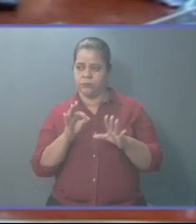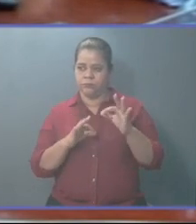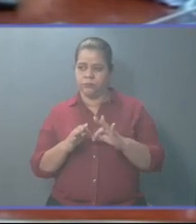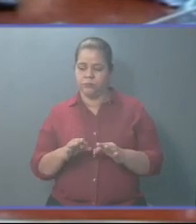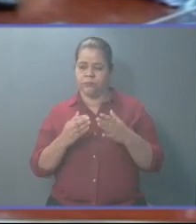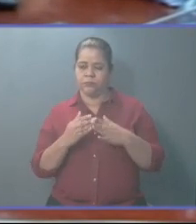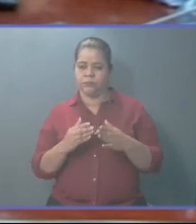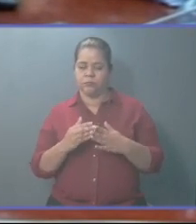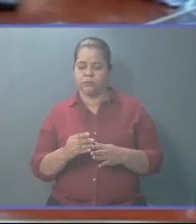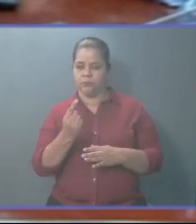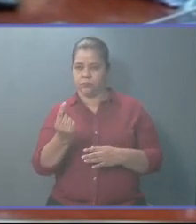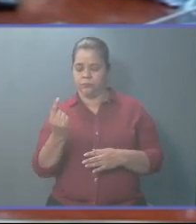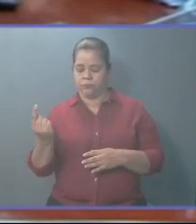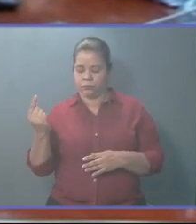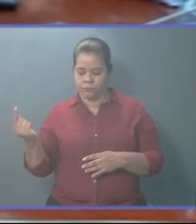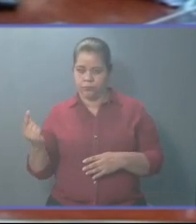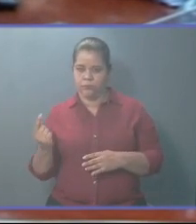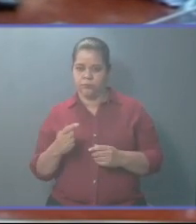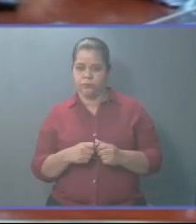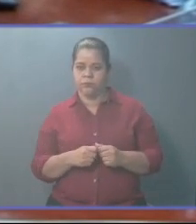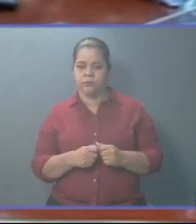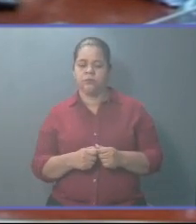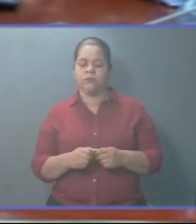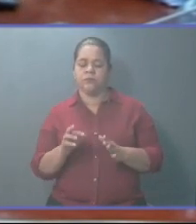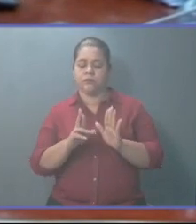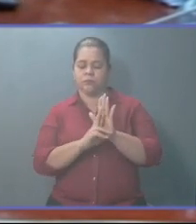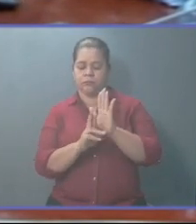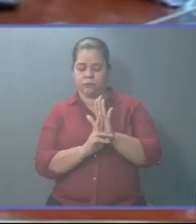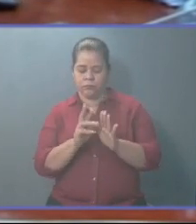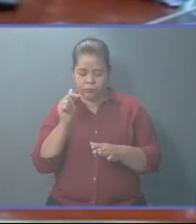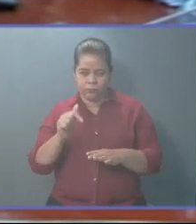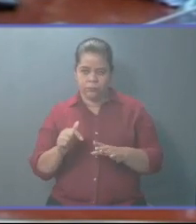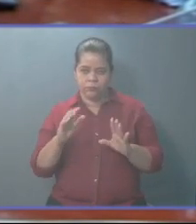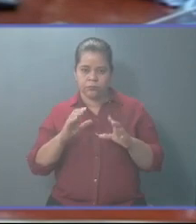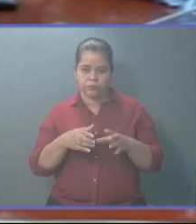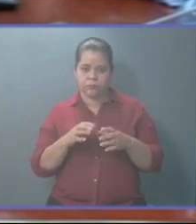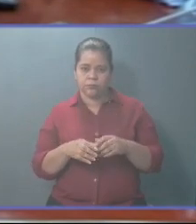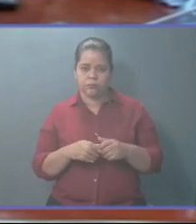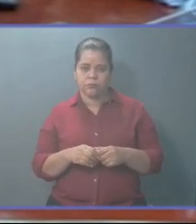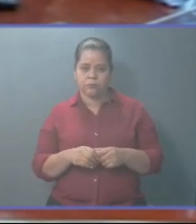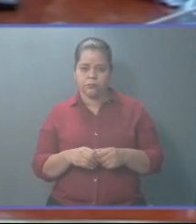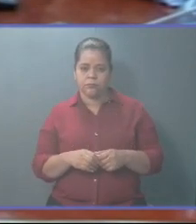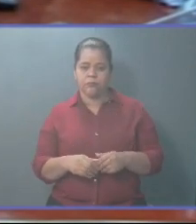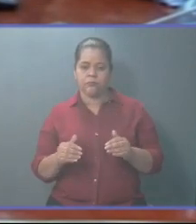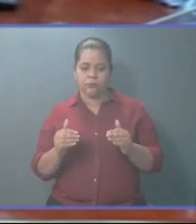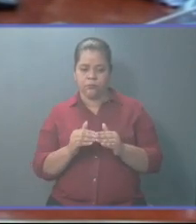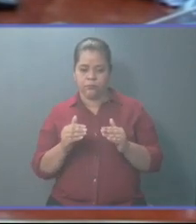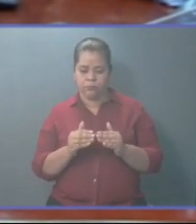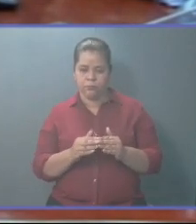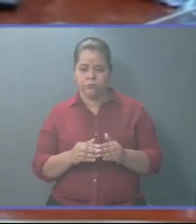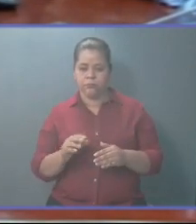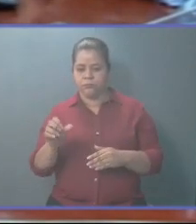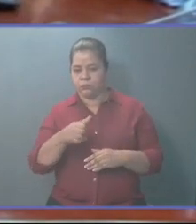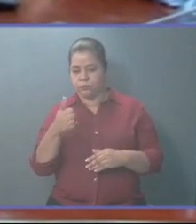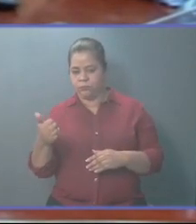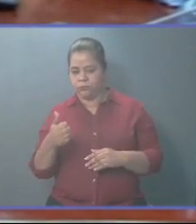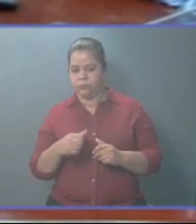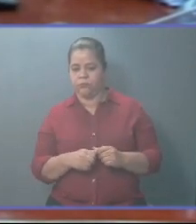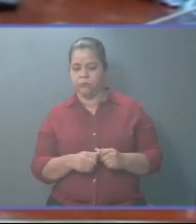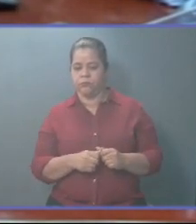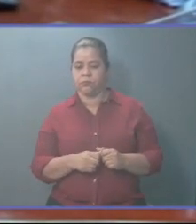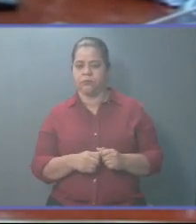varios miembros que van a estar presentes aquí en este comité de veeduría y van a estar presentes en el otro también.